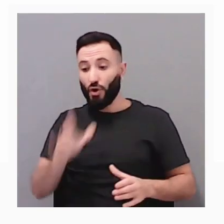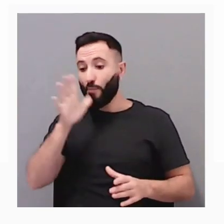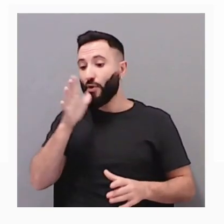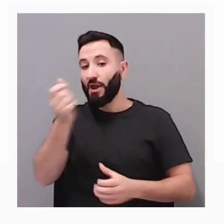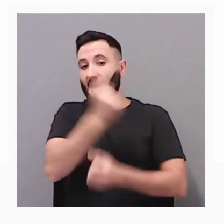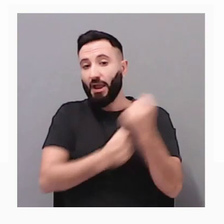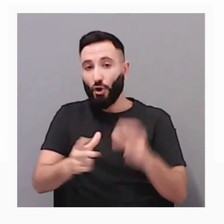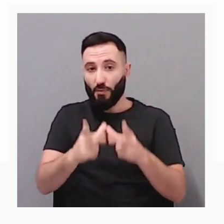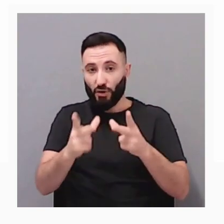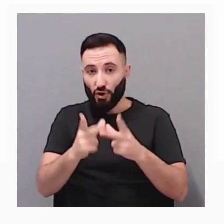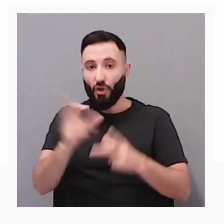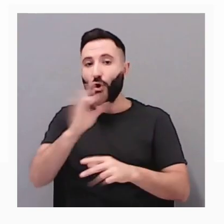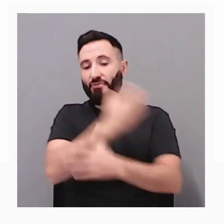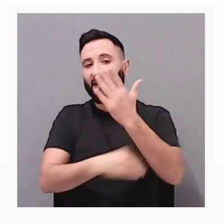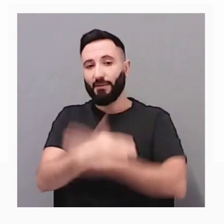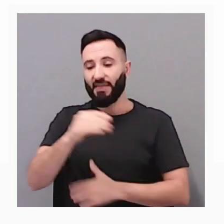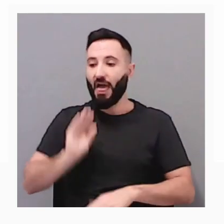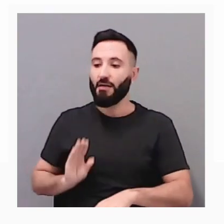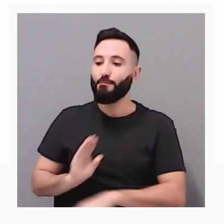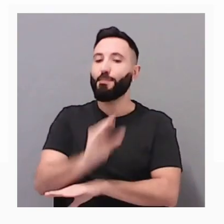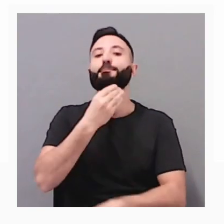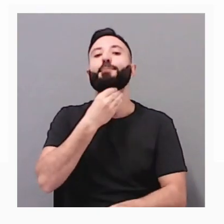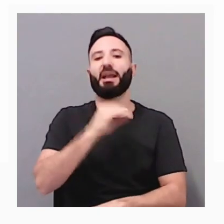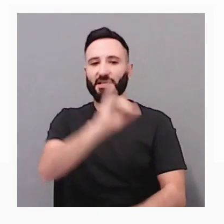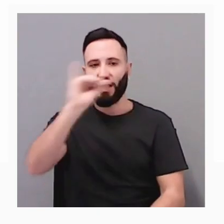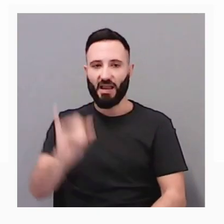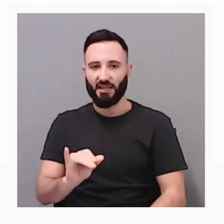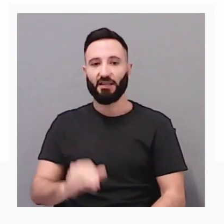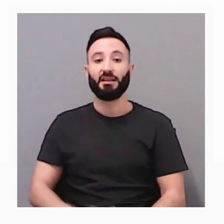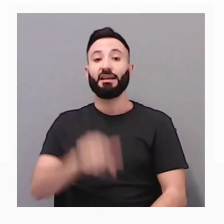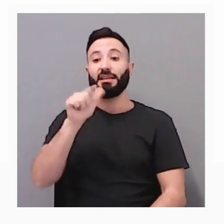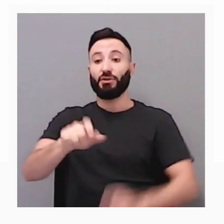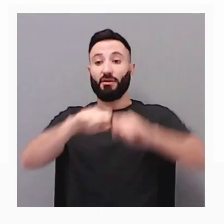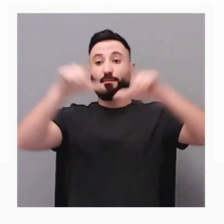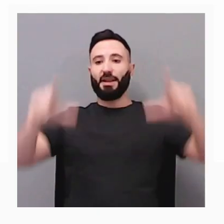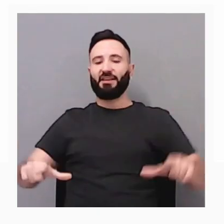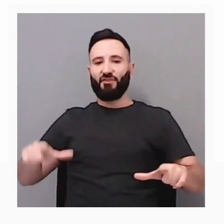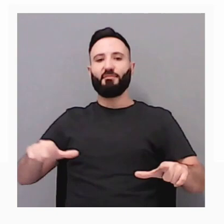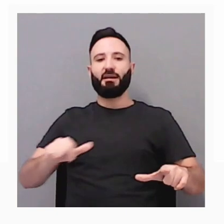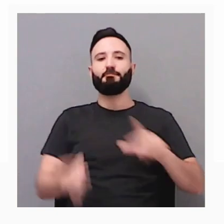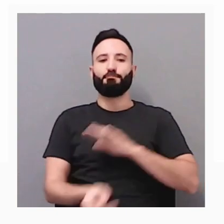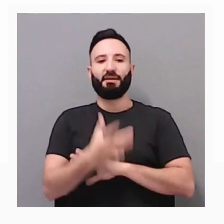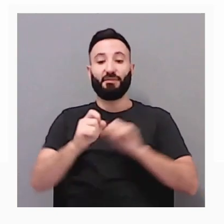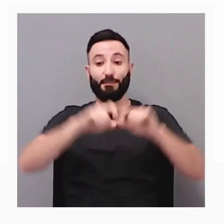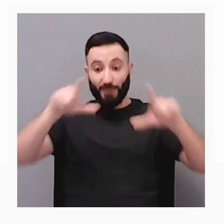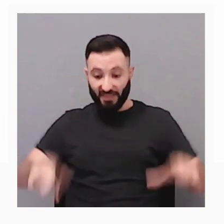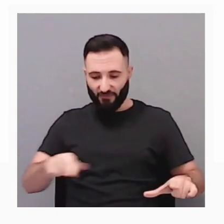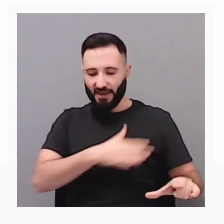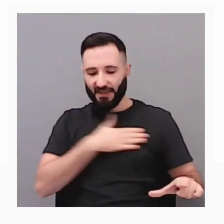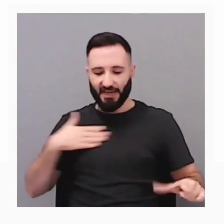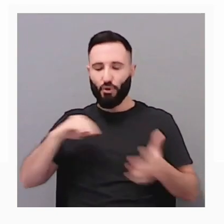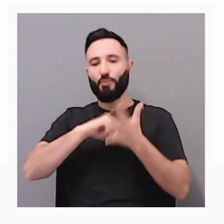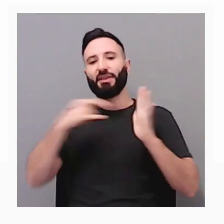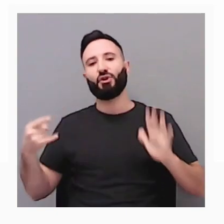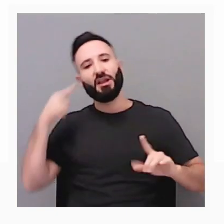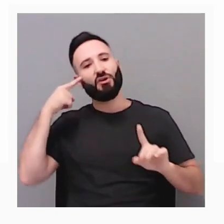algún tipo de discapacidad. Y esto se concreta en una plataforma porque queremos usar la tecnología como palanca para